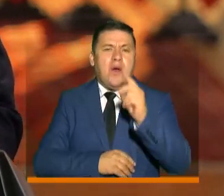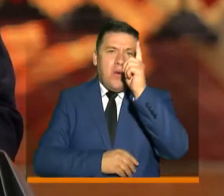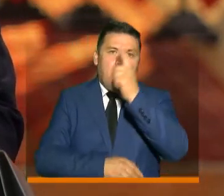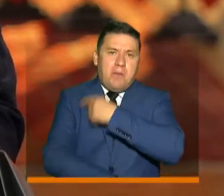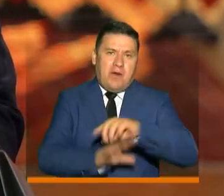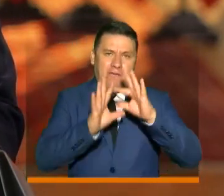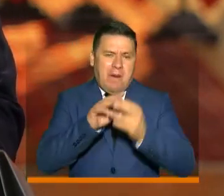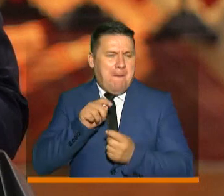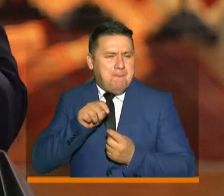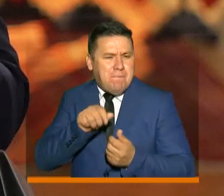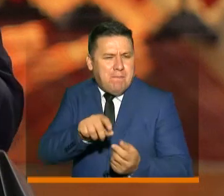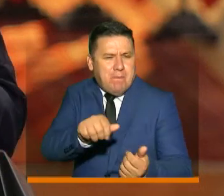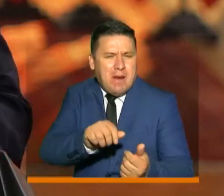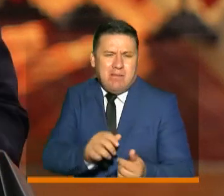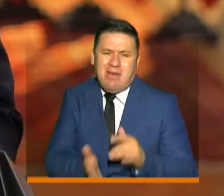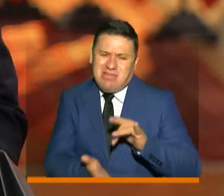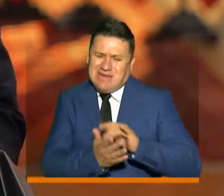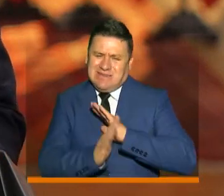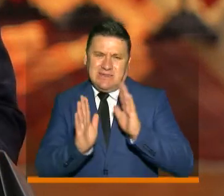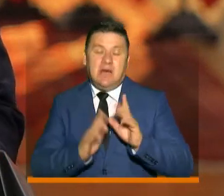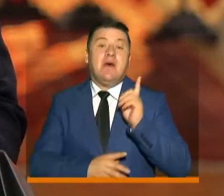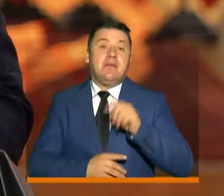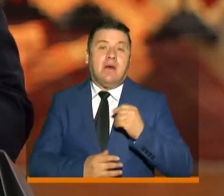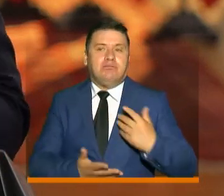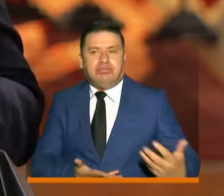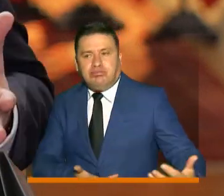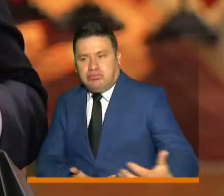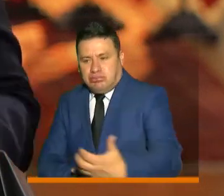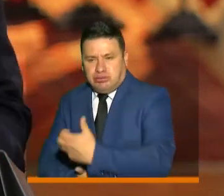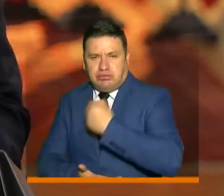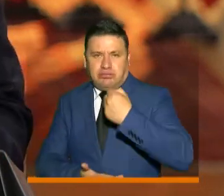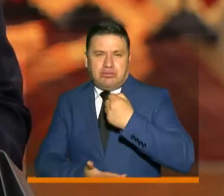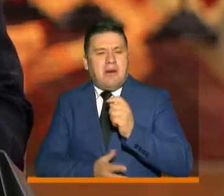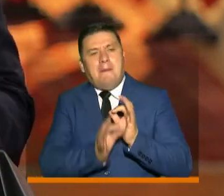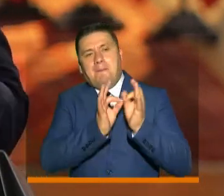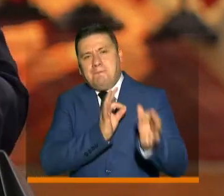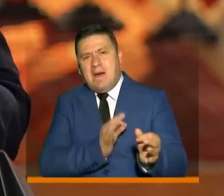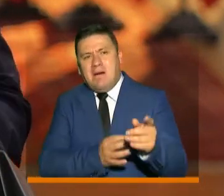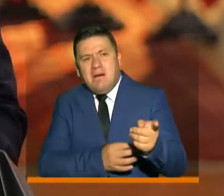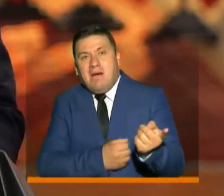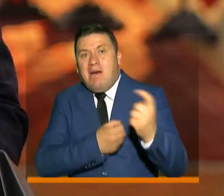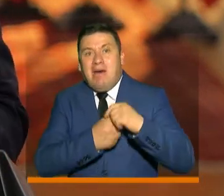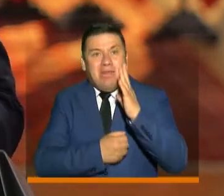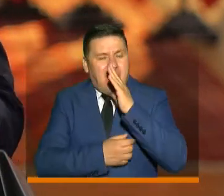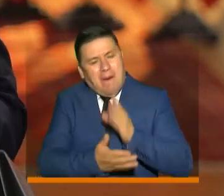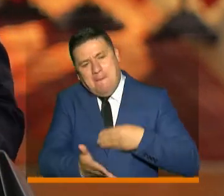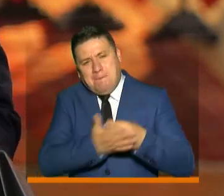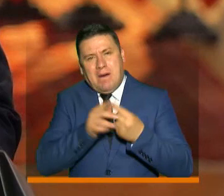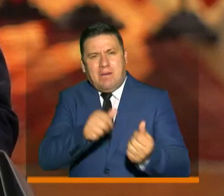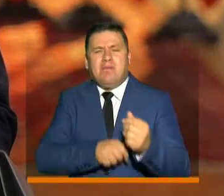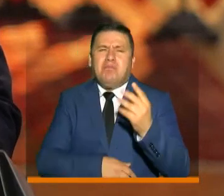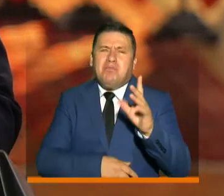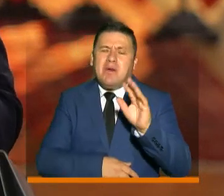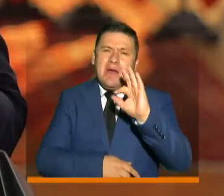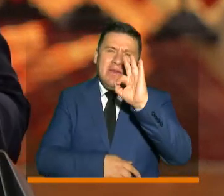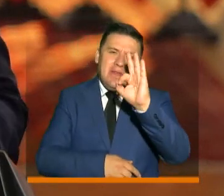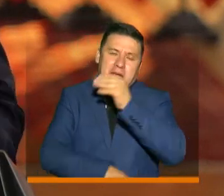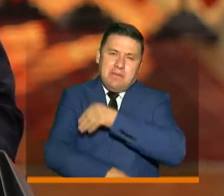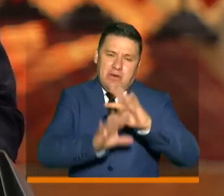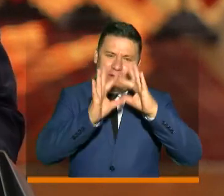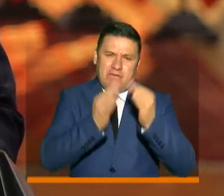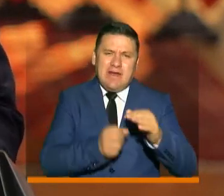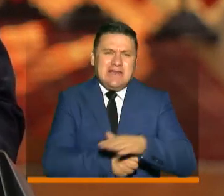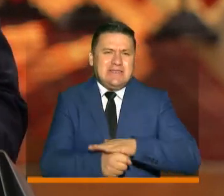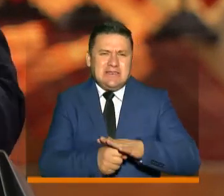vulnerables y creamos ingreso solidario una renta básica con la que estamos protegiendo a 3 millones de familias en